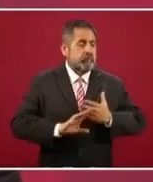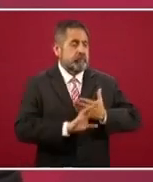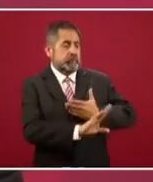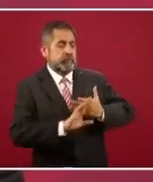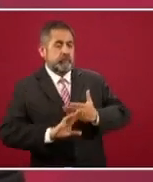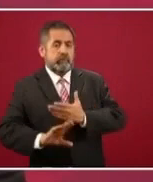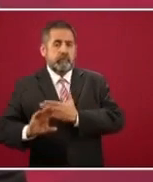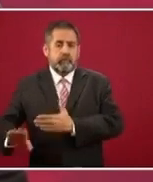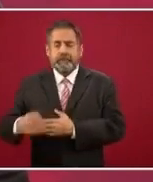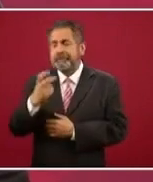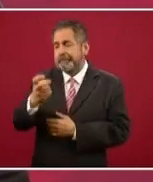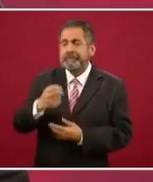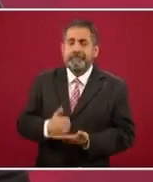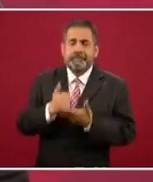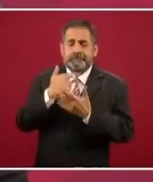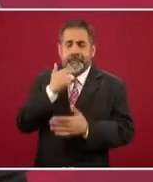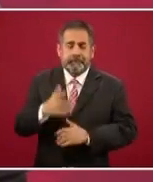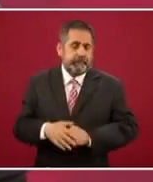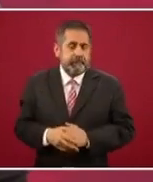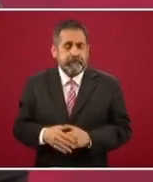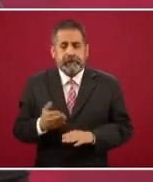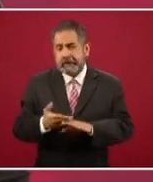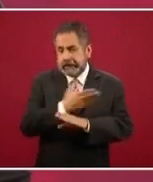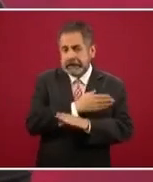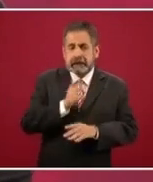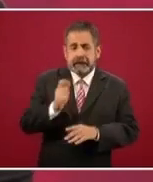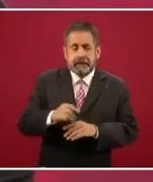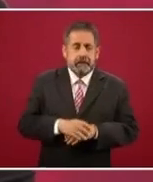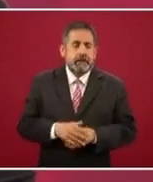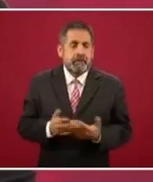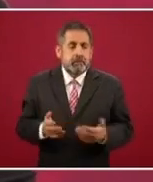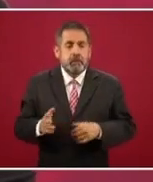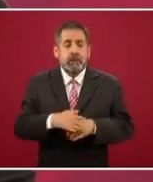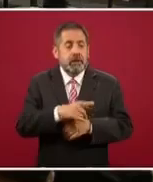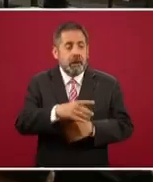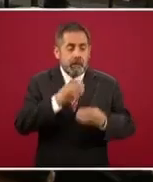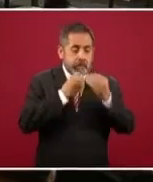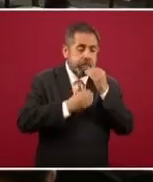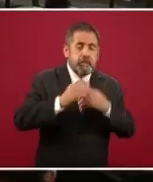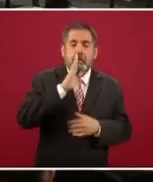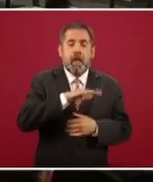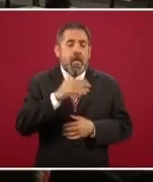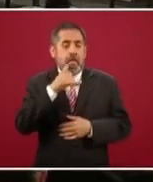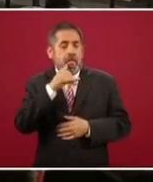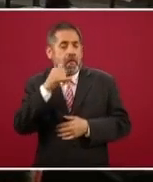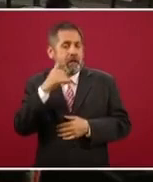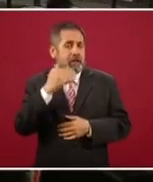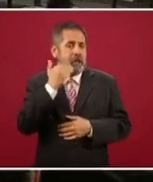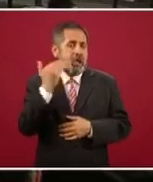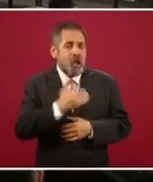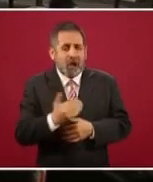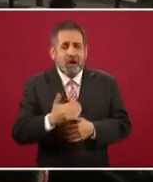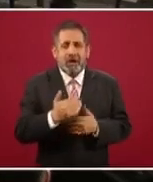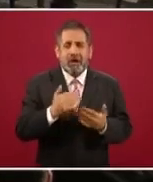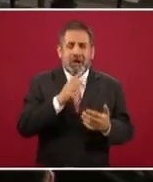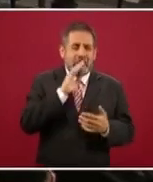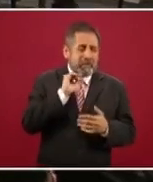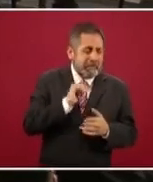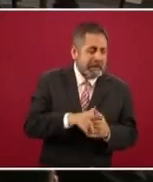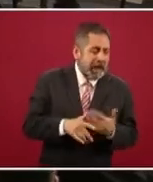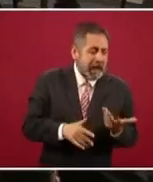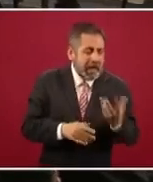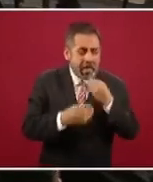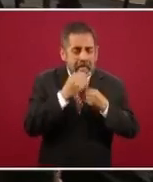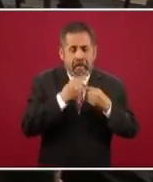estas enfermedades, porque tiene que ver con la mala alimentación. Puede ser que ahora se tenga más